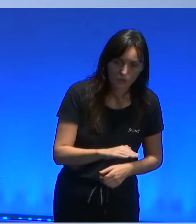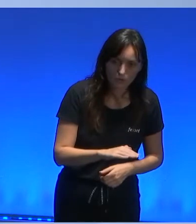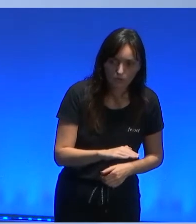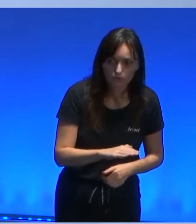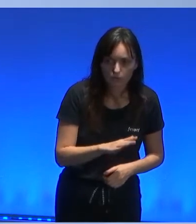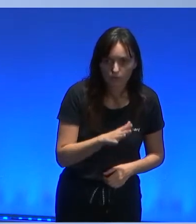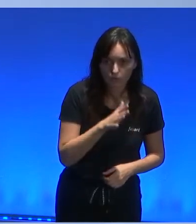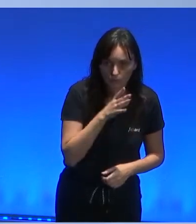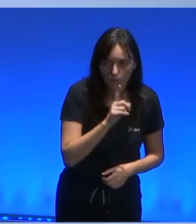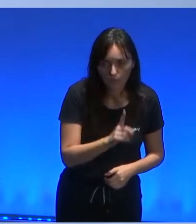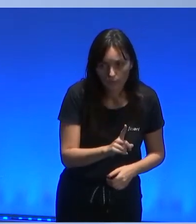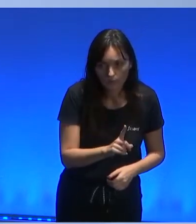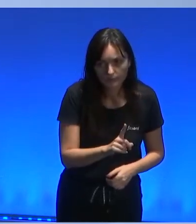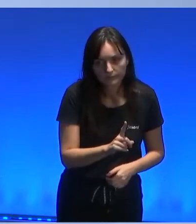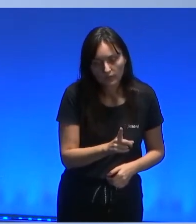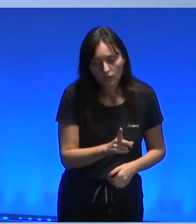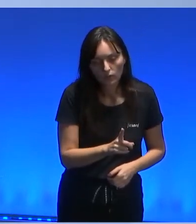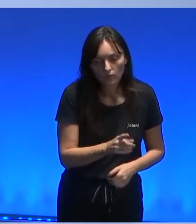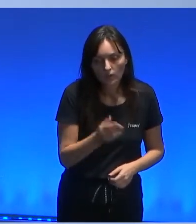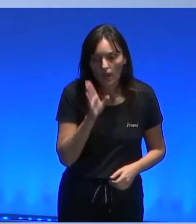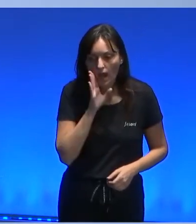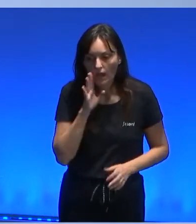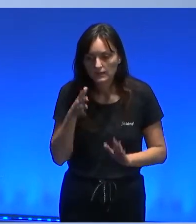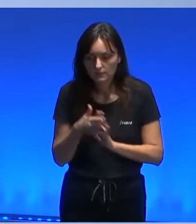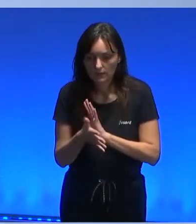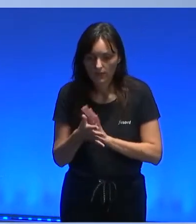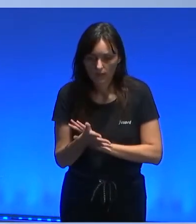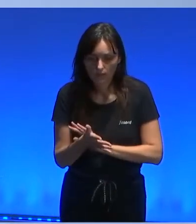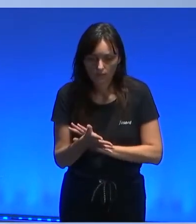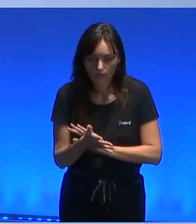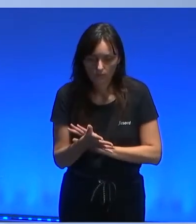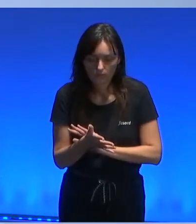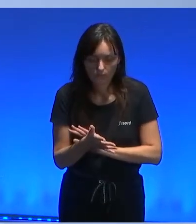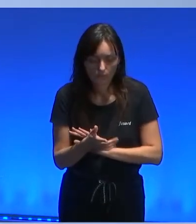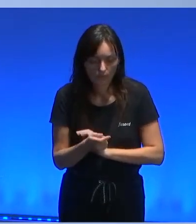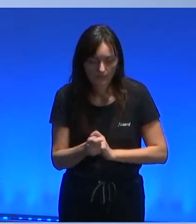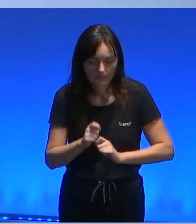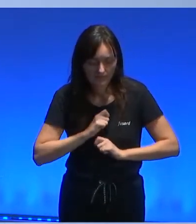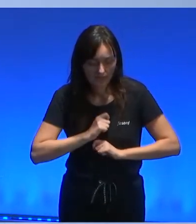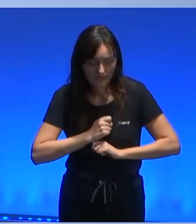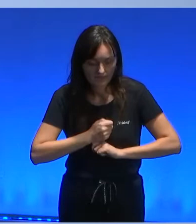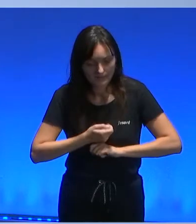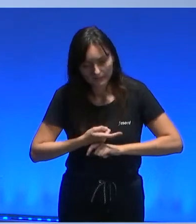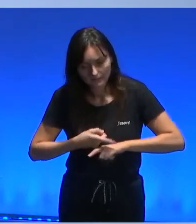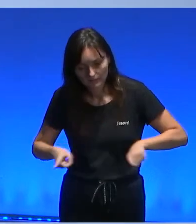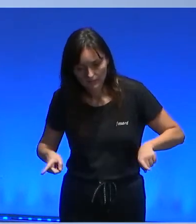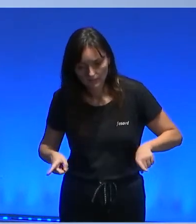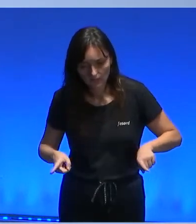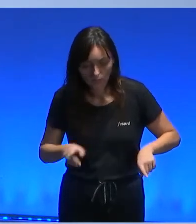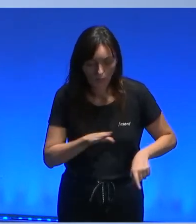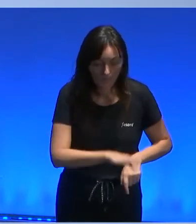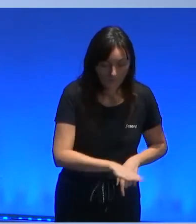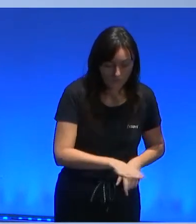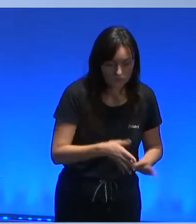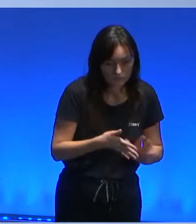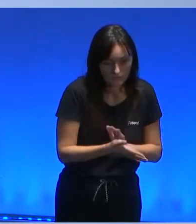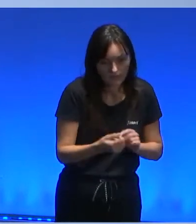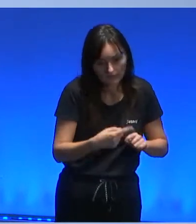antes, porque el aporte principal es su diversidad, y más pequeños, más diferentes.